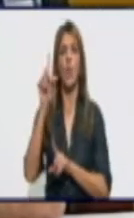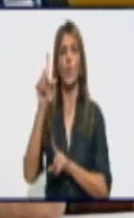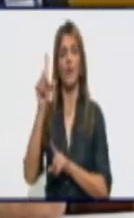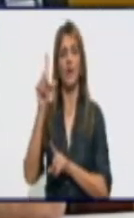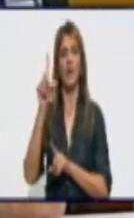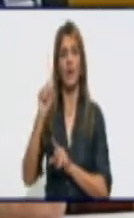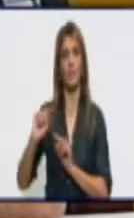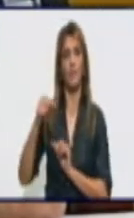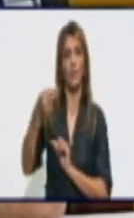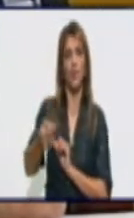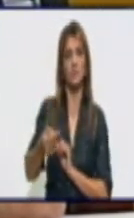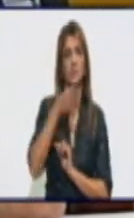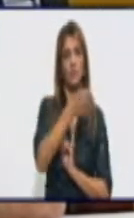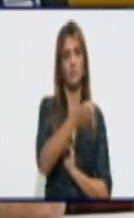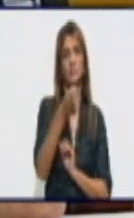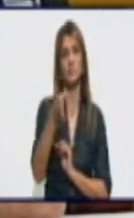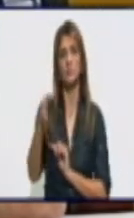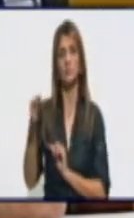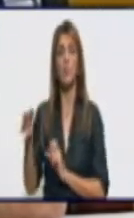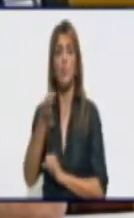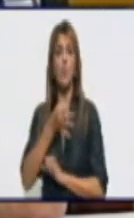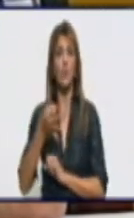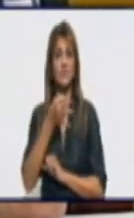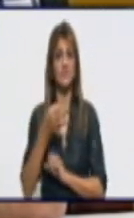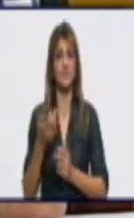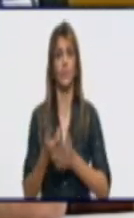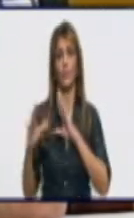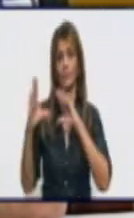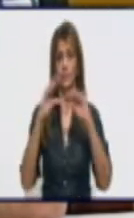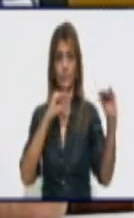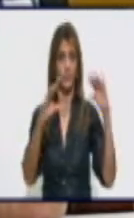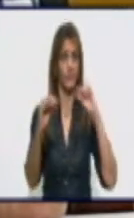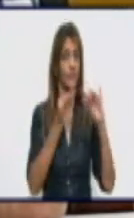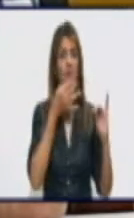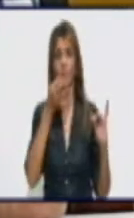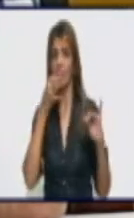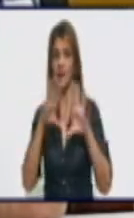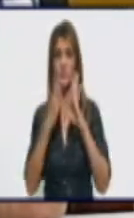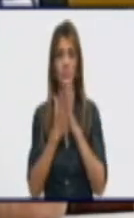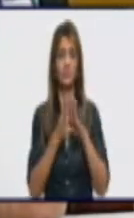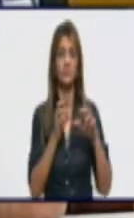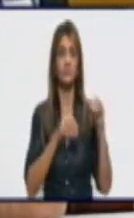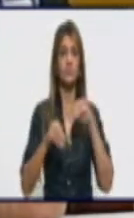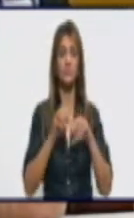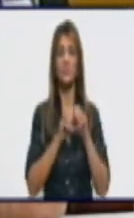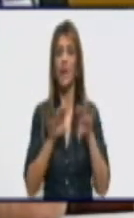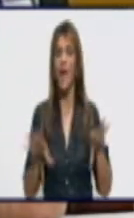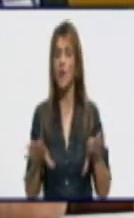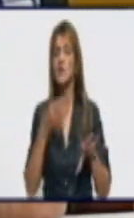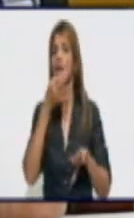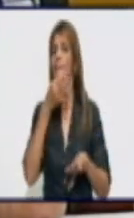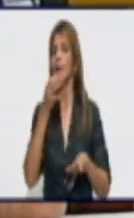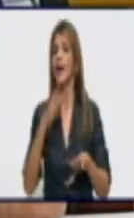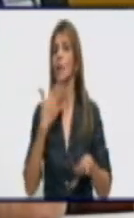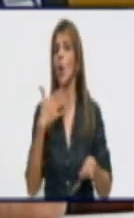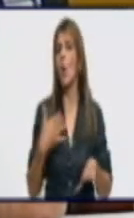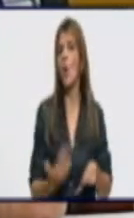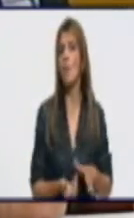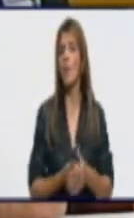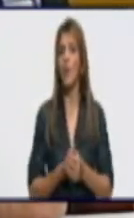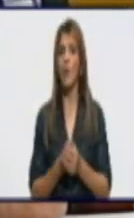con las estructuras en los municipios, con los productores primarios. ¿cómo queda la cooperativa, no? La cooperativa sigue siendo